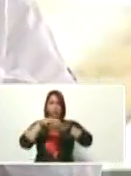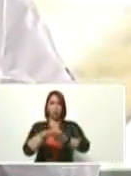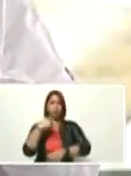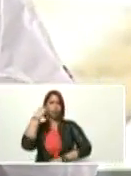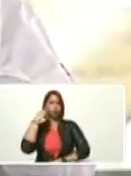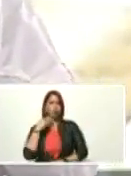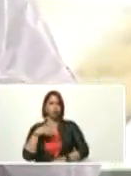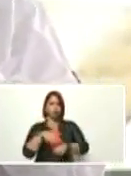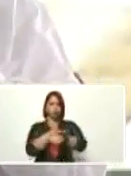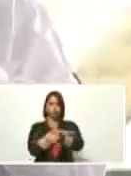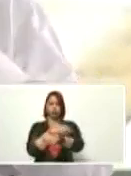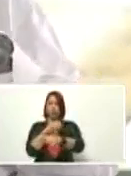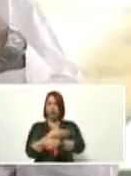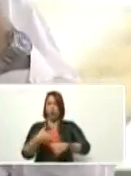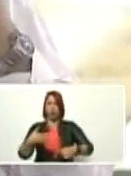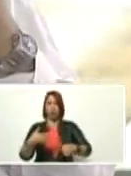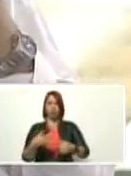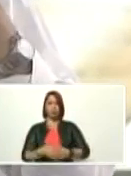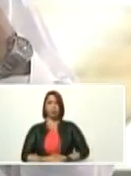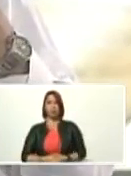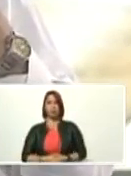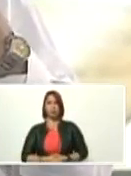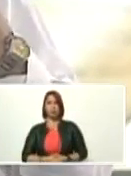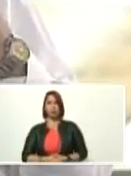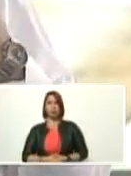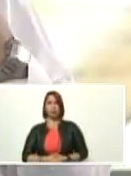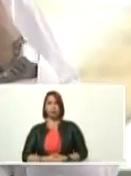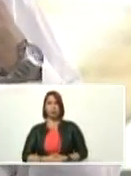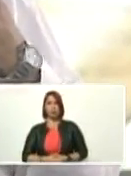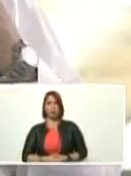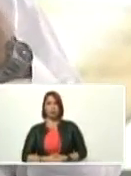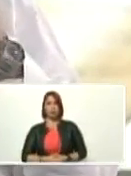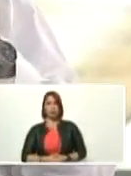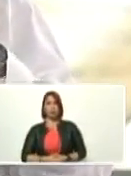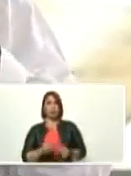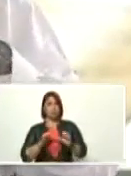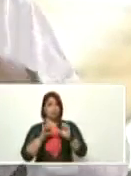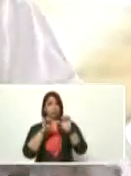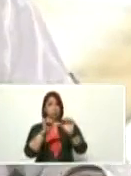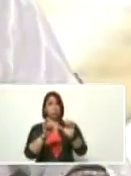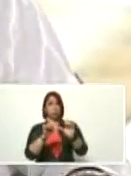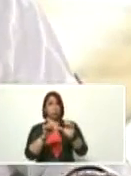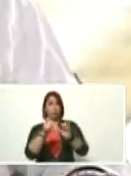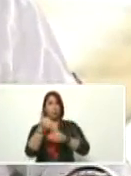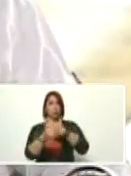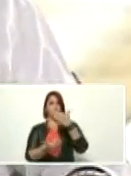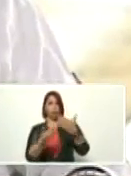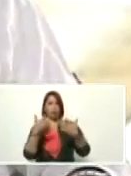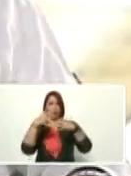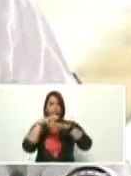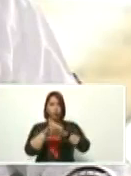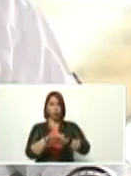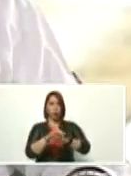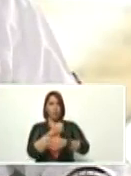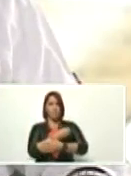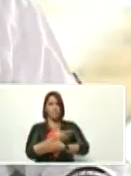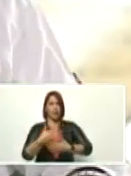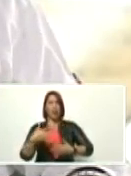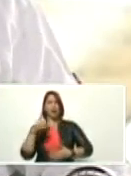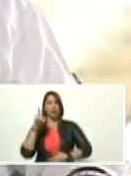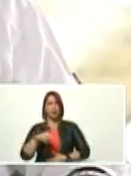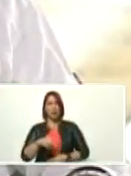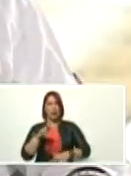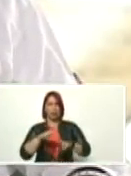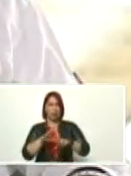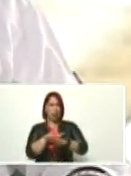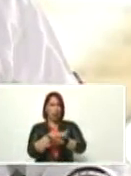intenso, total, transversal. Lo sigue siendo el proceso de mestizaje en todos